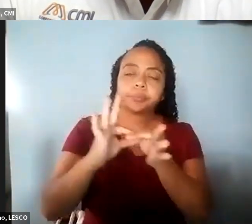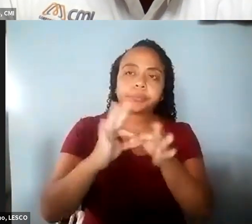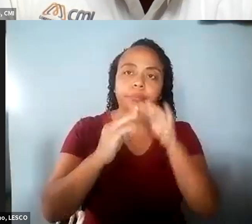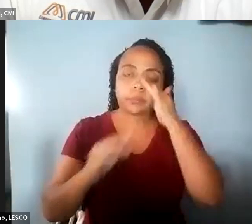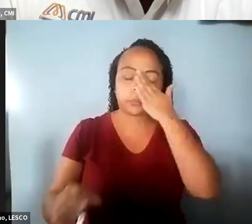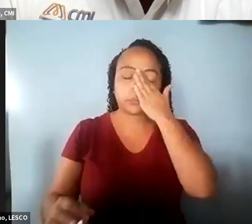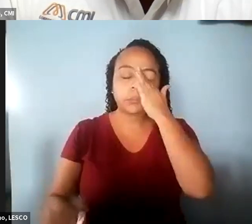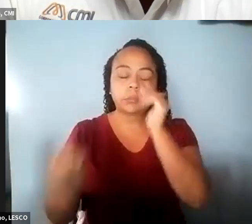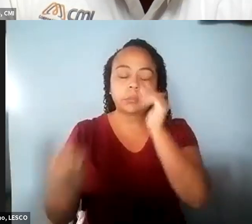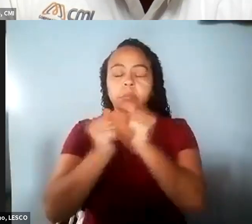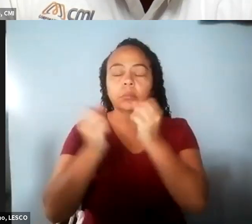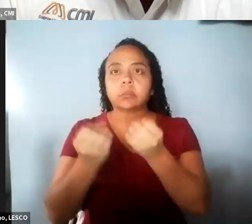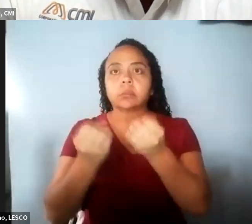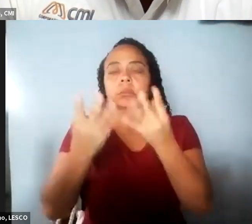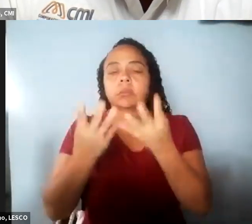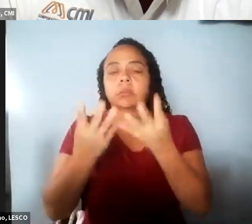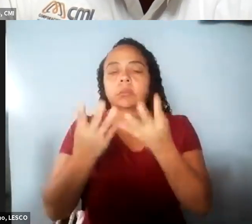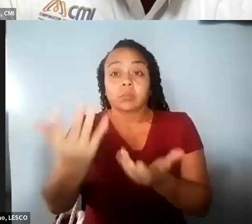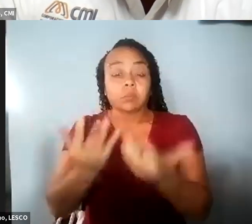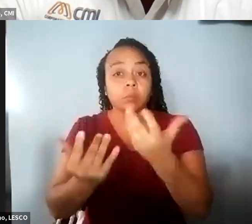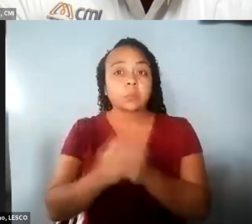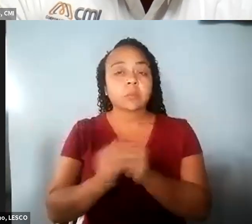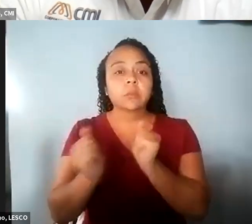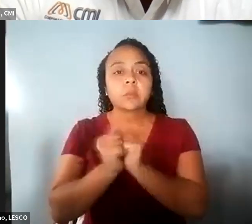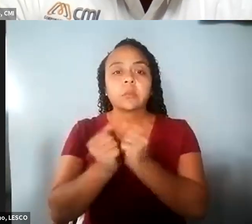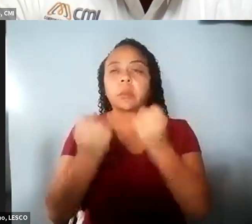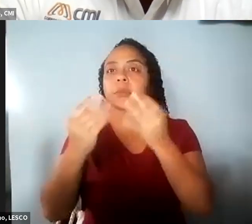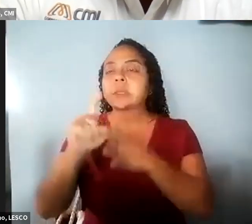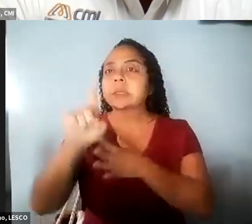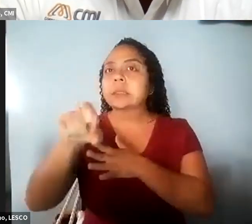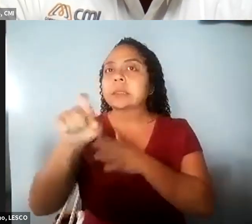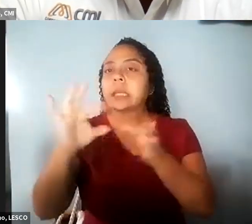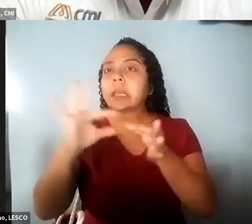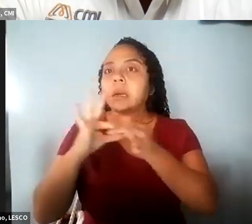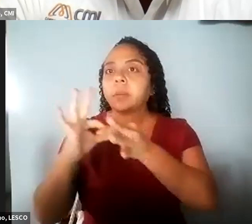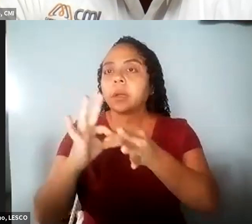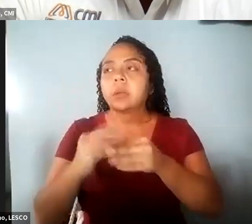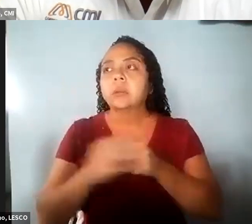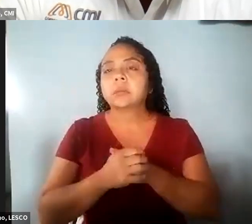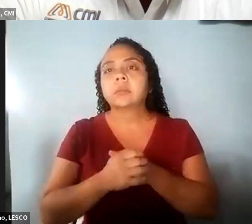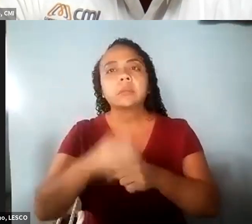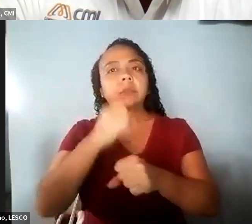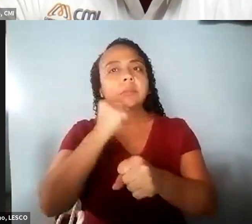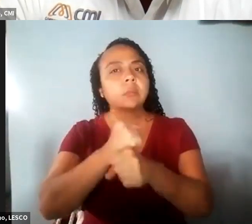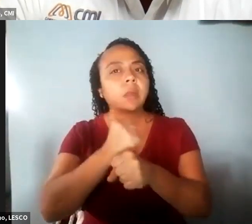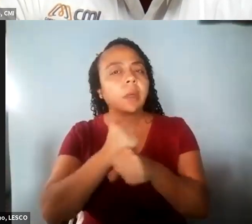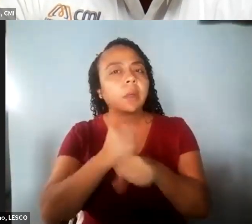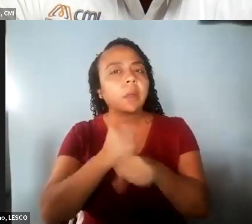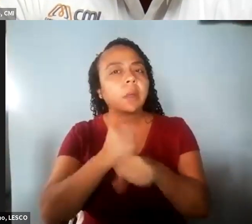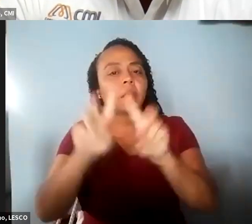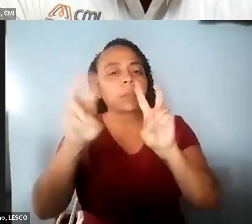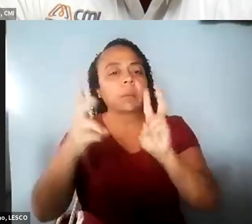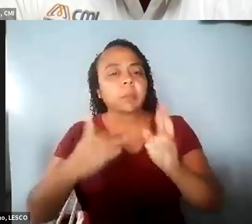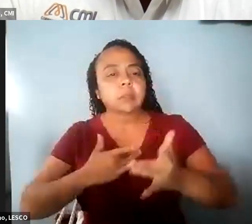muchísima efervescencia con muchísima demanda las redes han trabajado también en temas de sensibilización